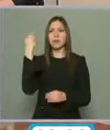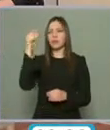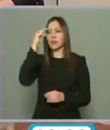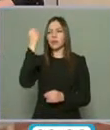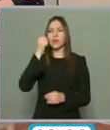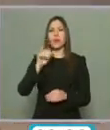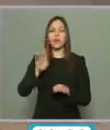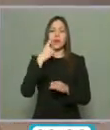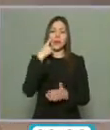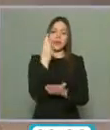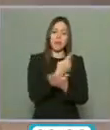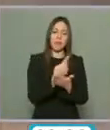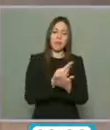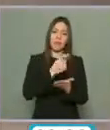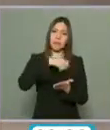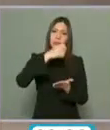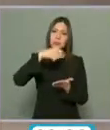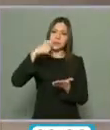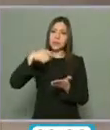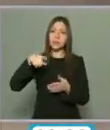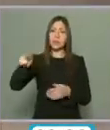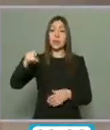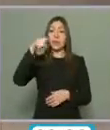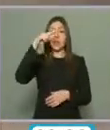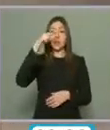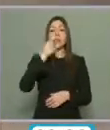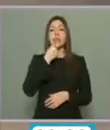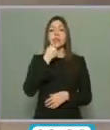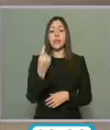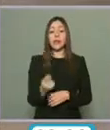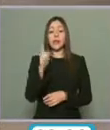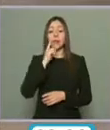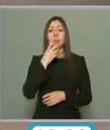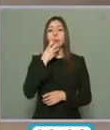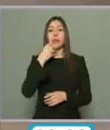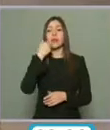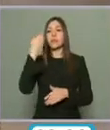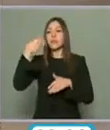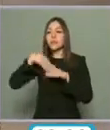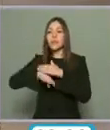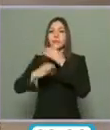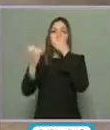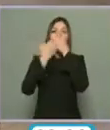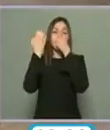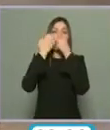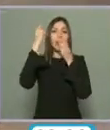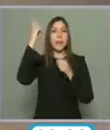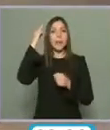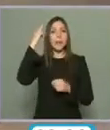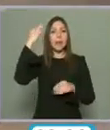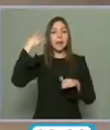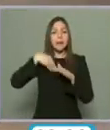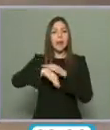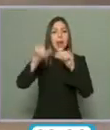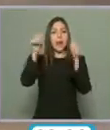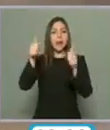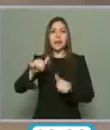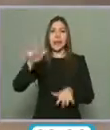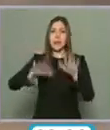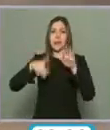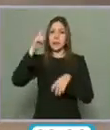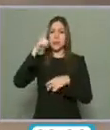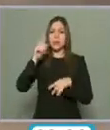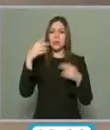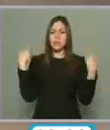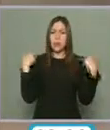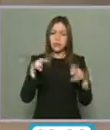talento para el dibujo. Y aunque no era fácil para una niña judía entrar a la Escuela de Bellas Artes, uno de los profesores ve sus